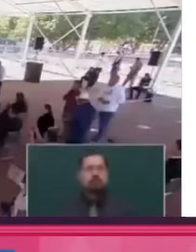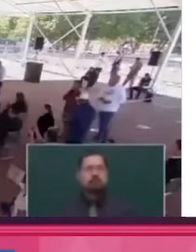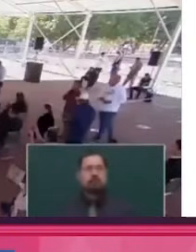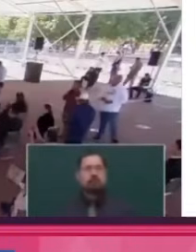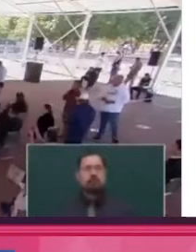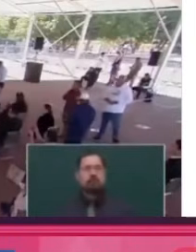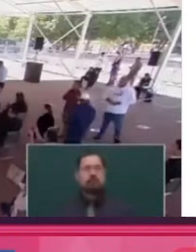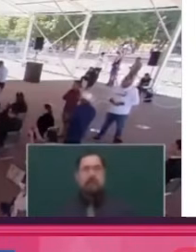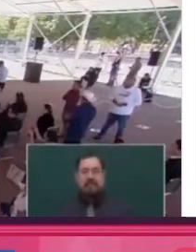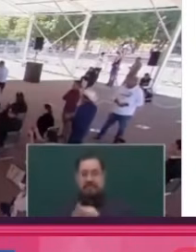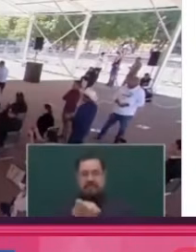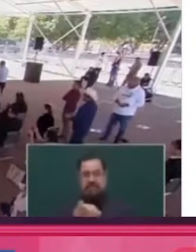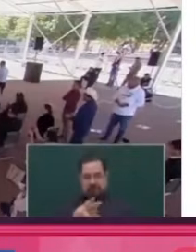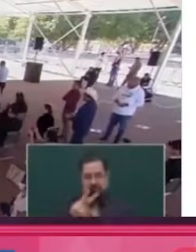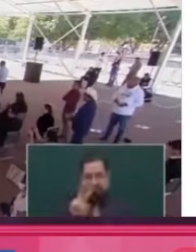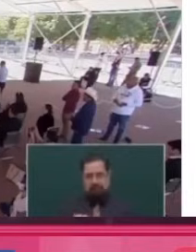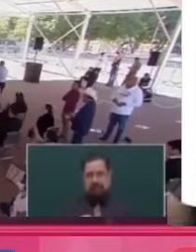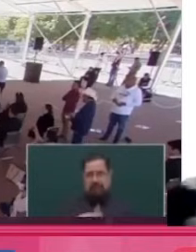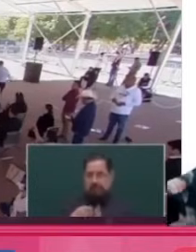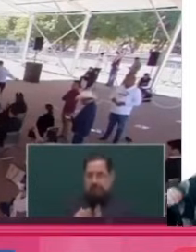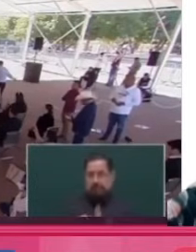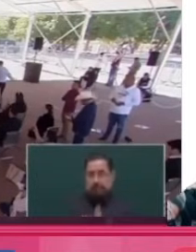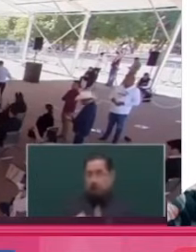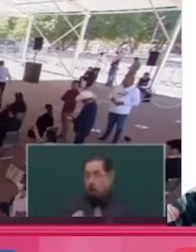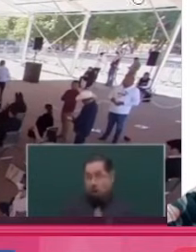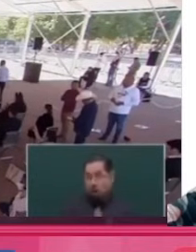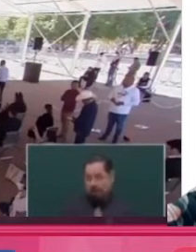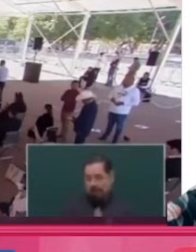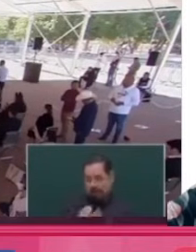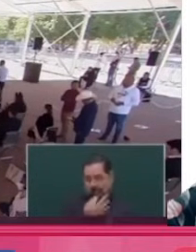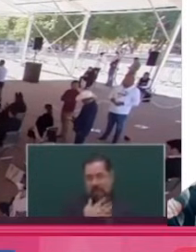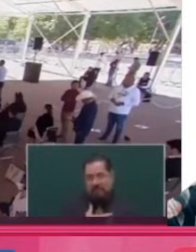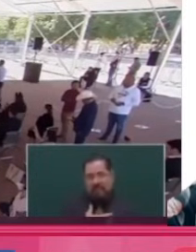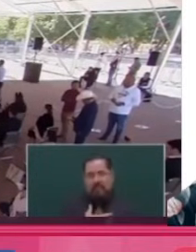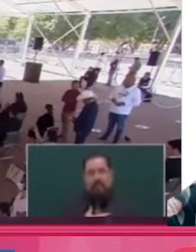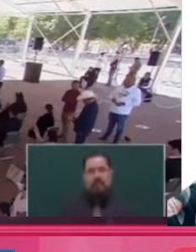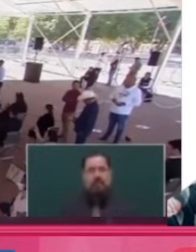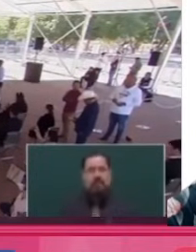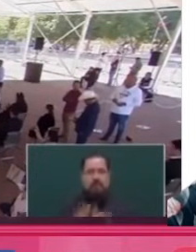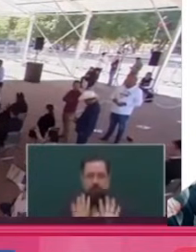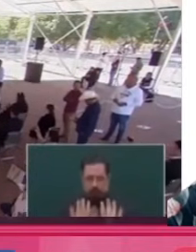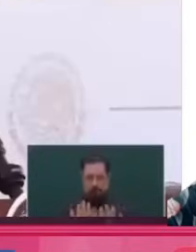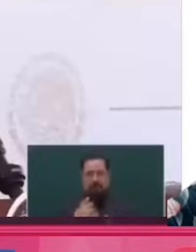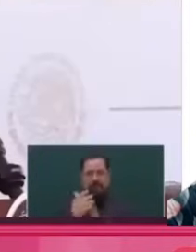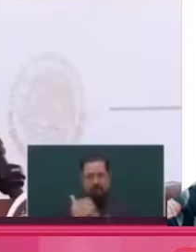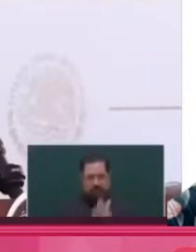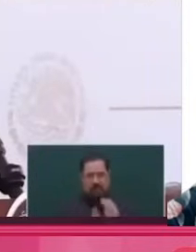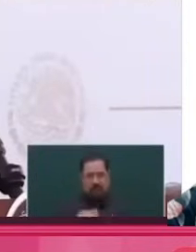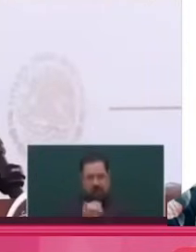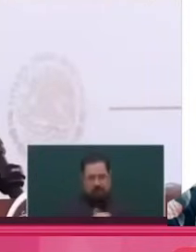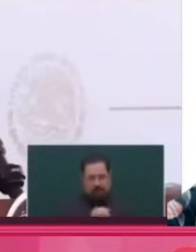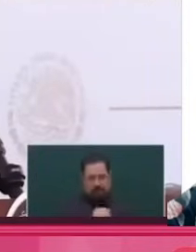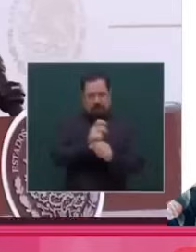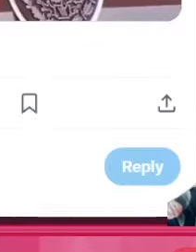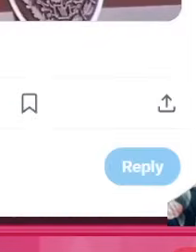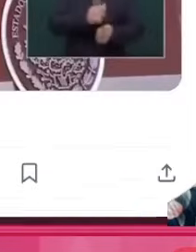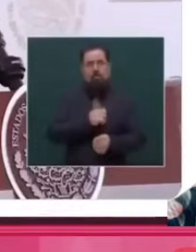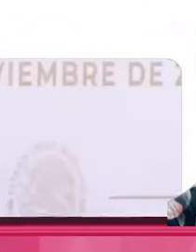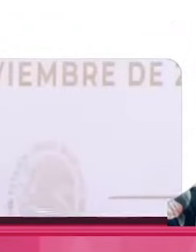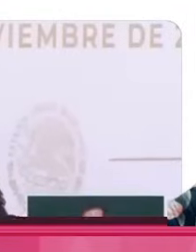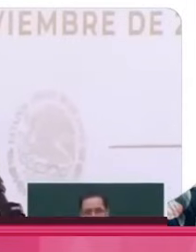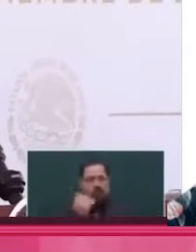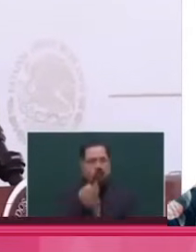Baena dijo al respecto que no emitiría comentarios, pero que se realizaría la investigación sobre el caso para encontrar a los